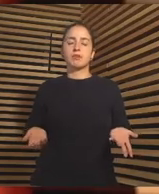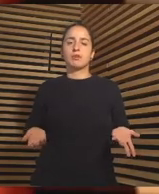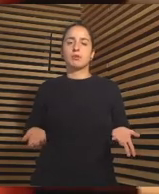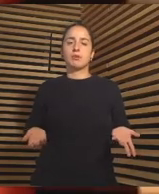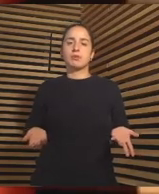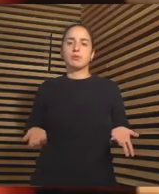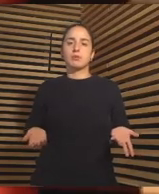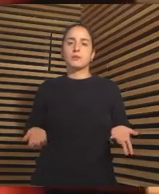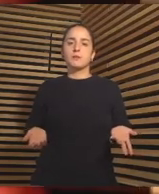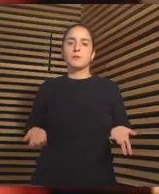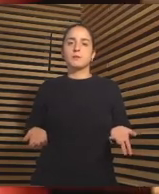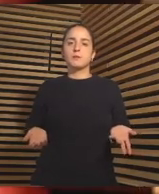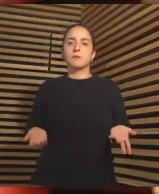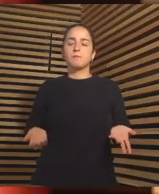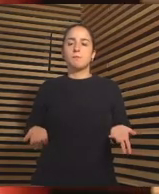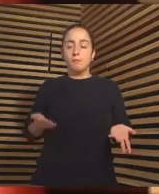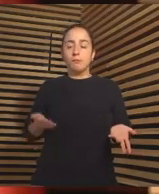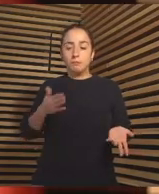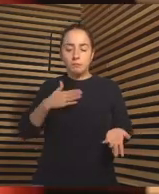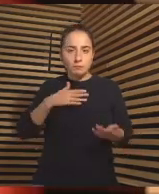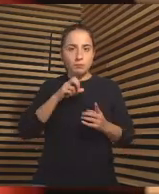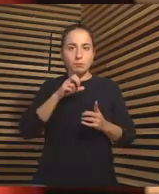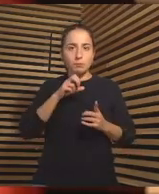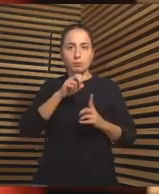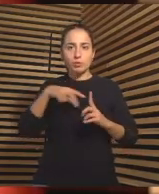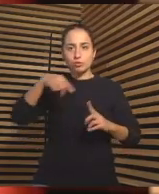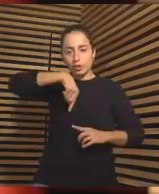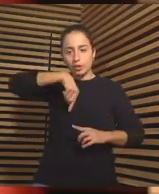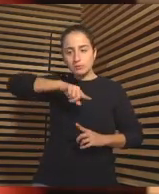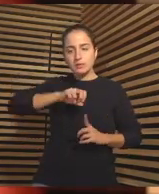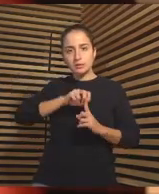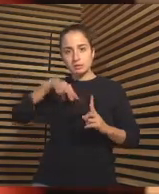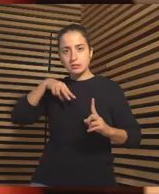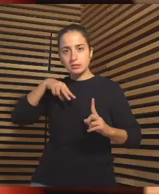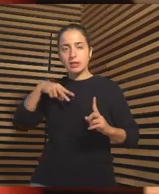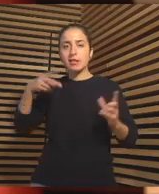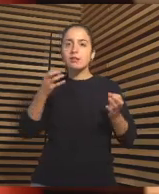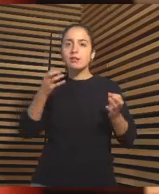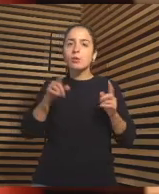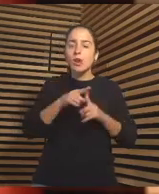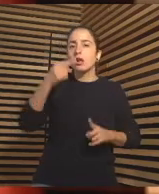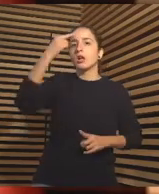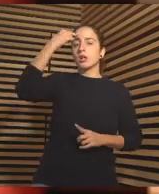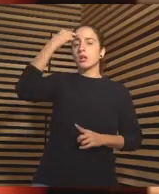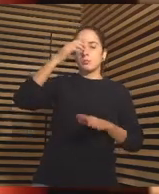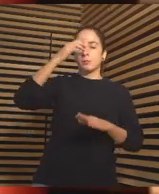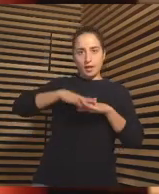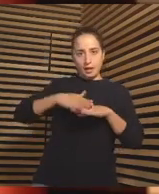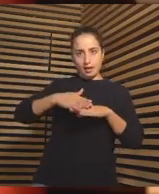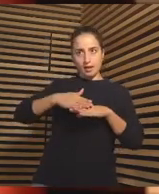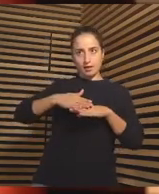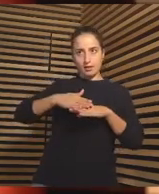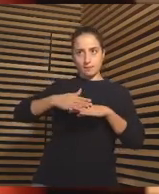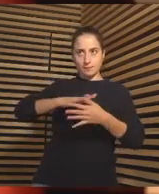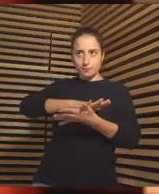esto es lo que desde nuestro punto de vista hay que tener en cuenta para negociar la próxima